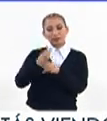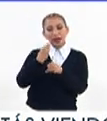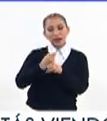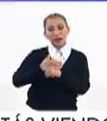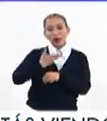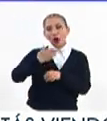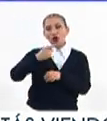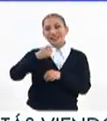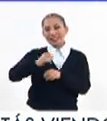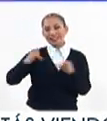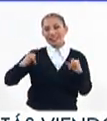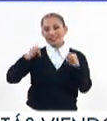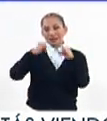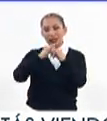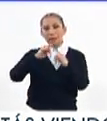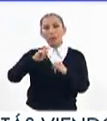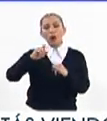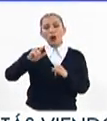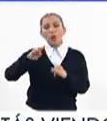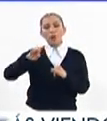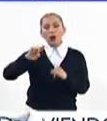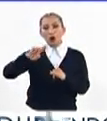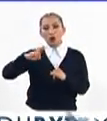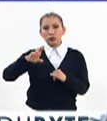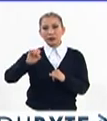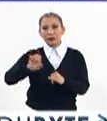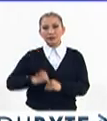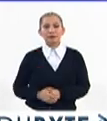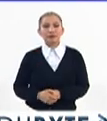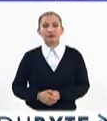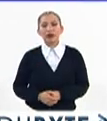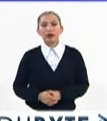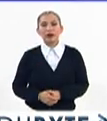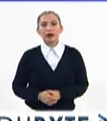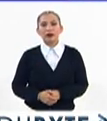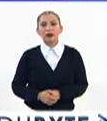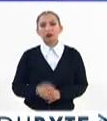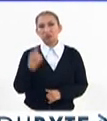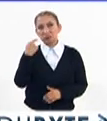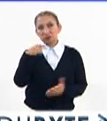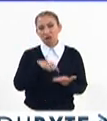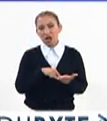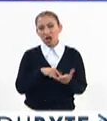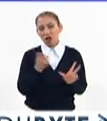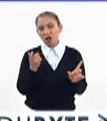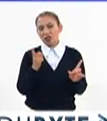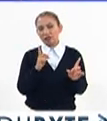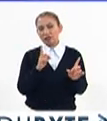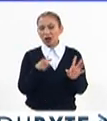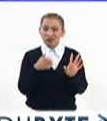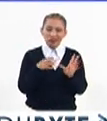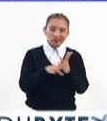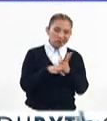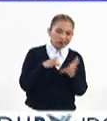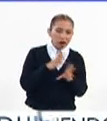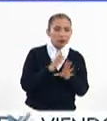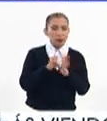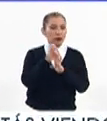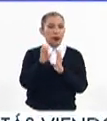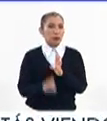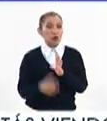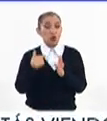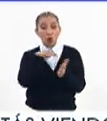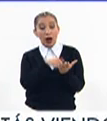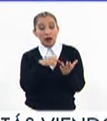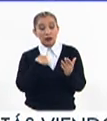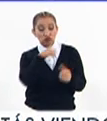Hostelería del Instituto Paul Bocuse. Bueno, yo creo que tiene varias cosas, como por ejemplo